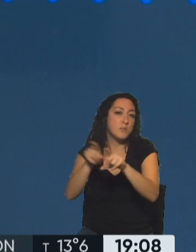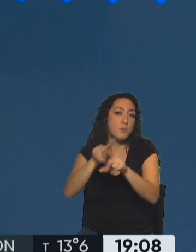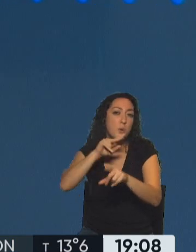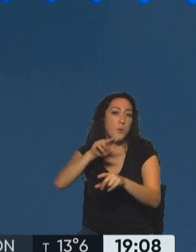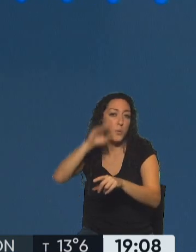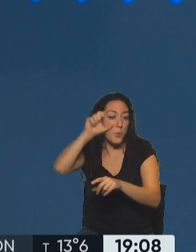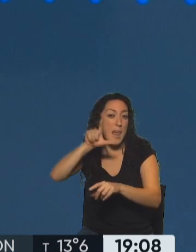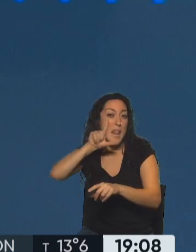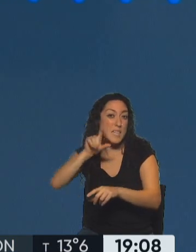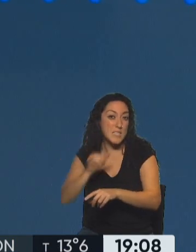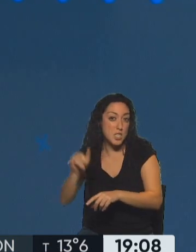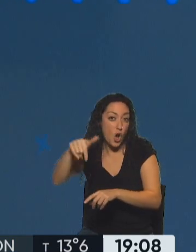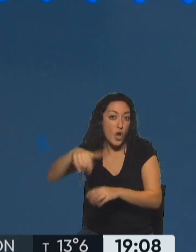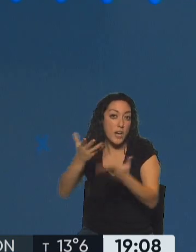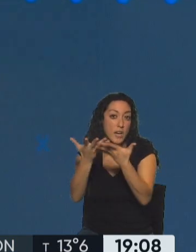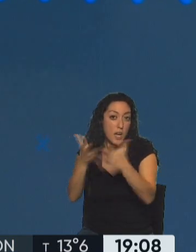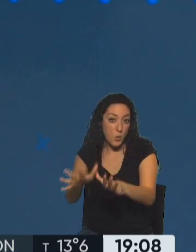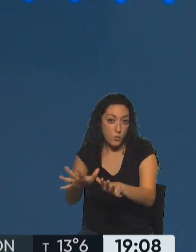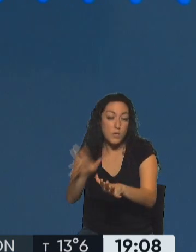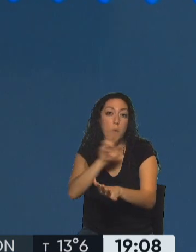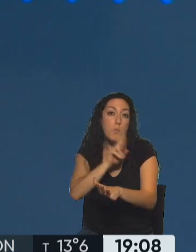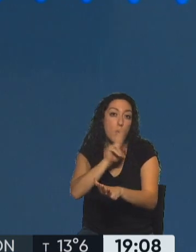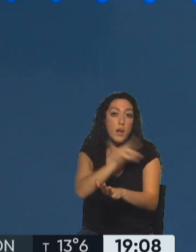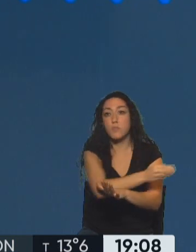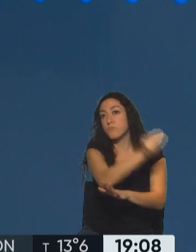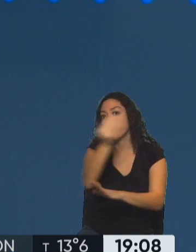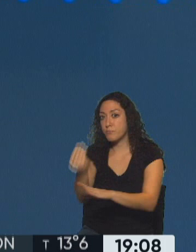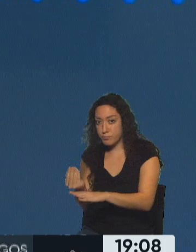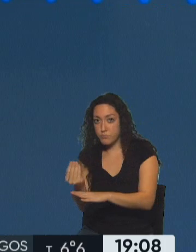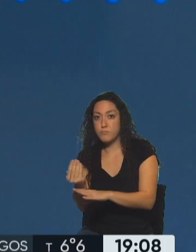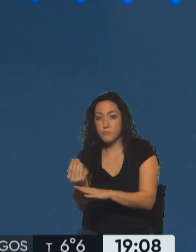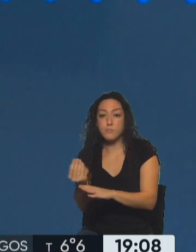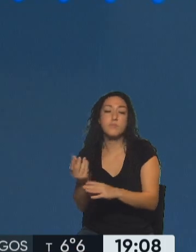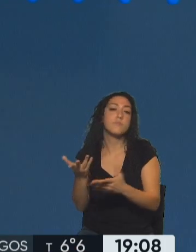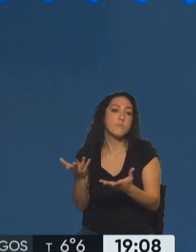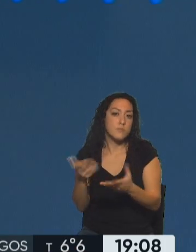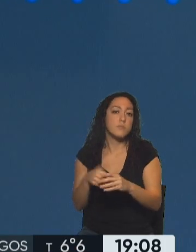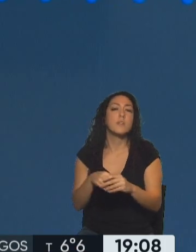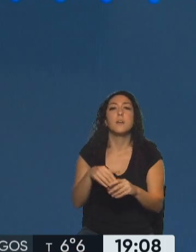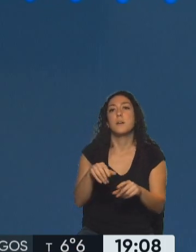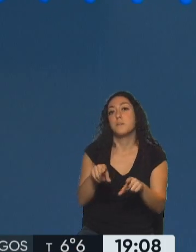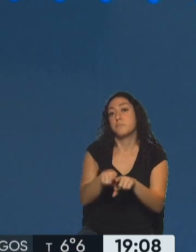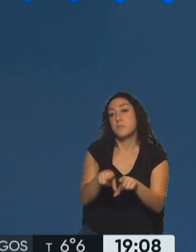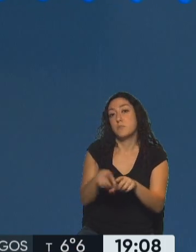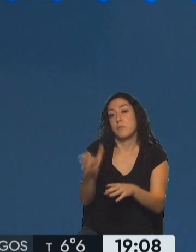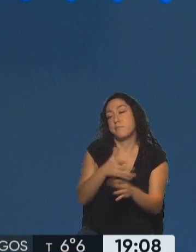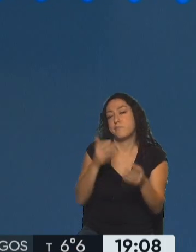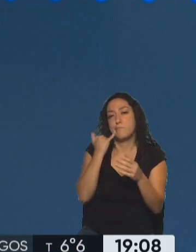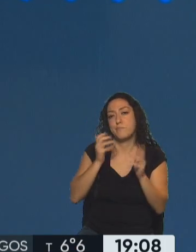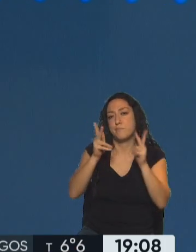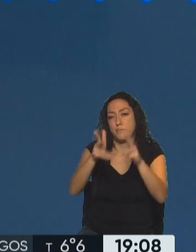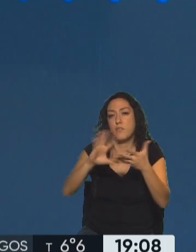ha presentado su renuncia, ya anticipando, ¿no?, el desembarco de Sergio Massa con esta